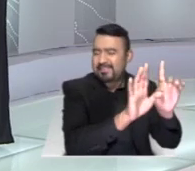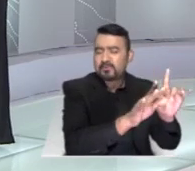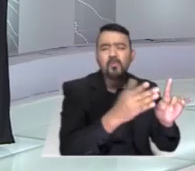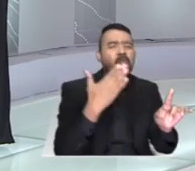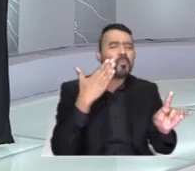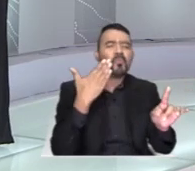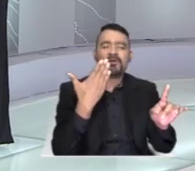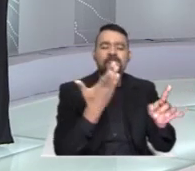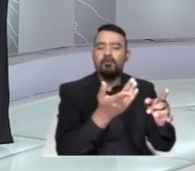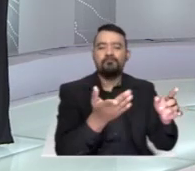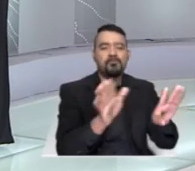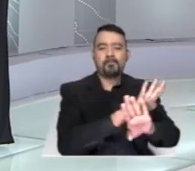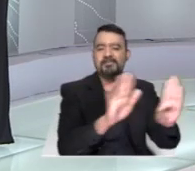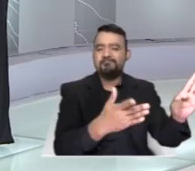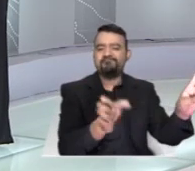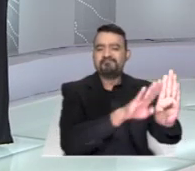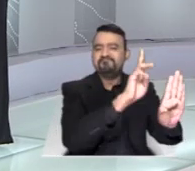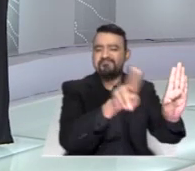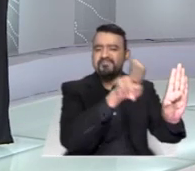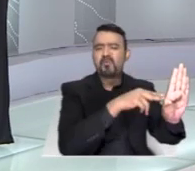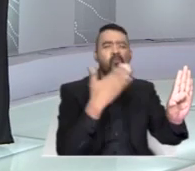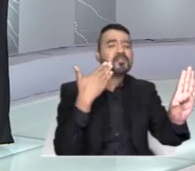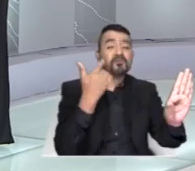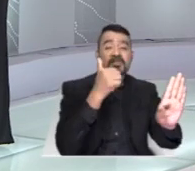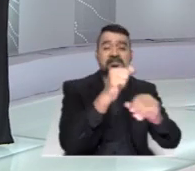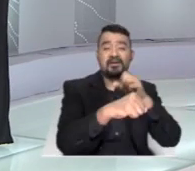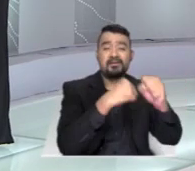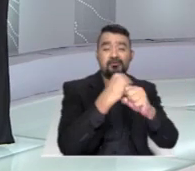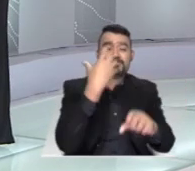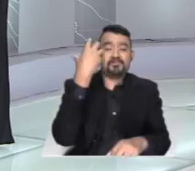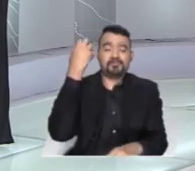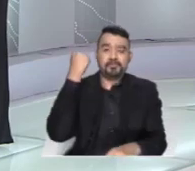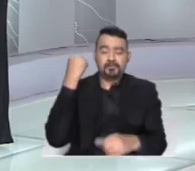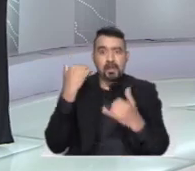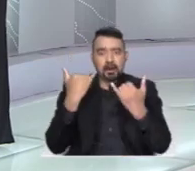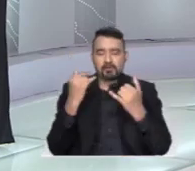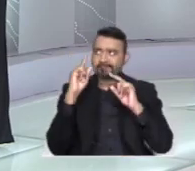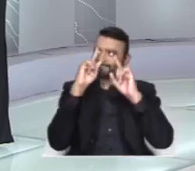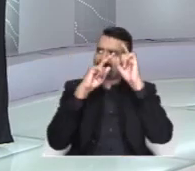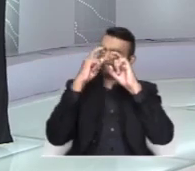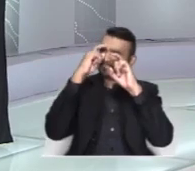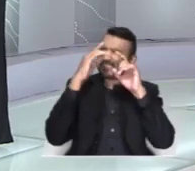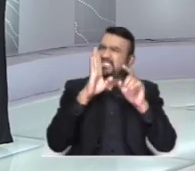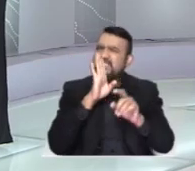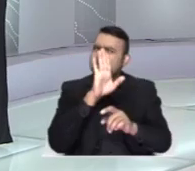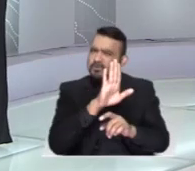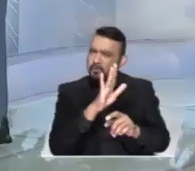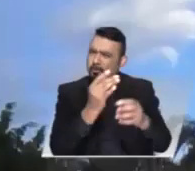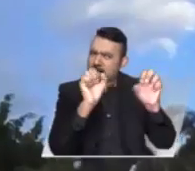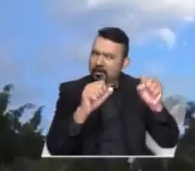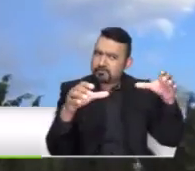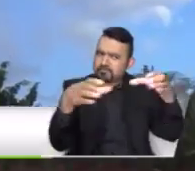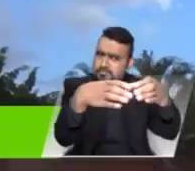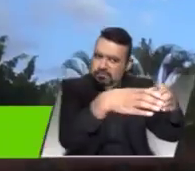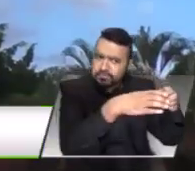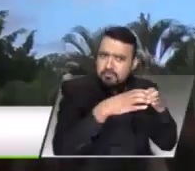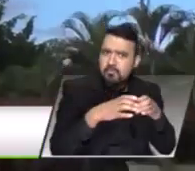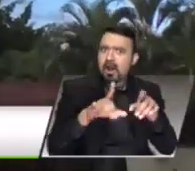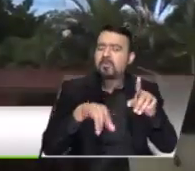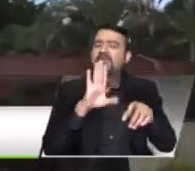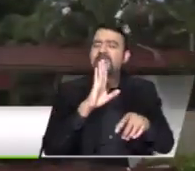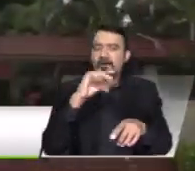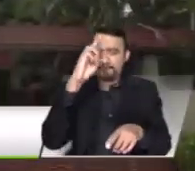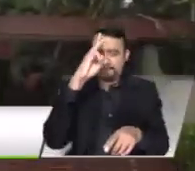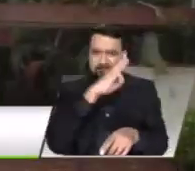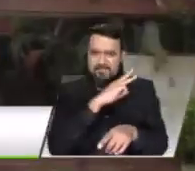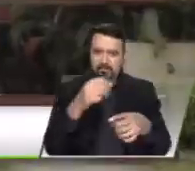años, se volvió a hablar del proyecto para que allí operen agencias turísticas y escuelas de aviación. Este portón, que